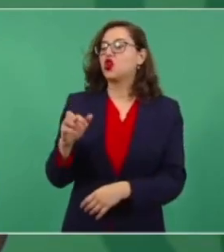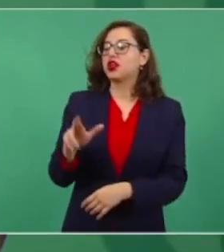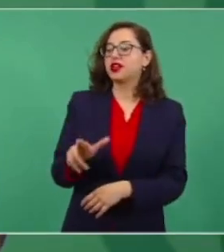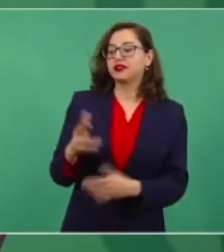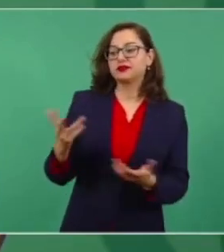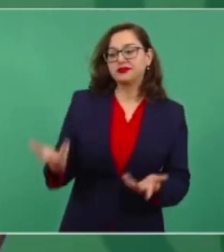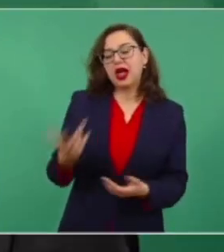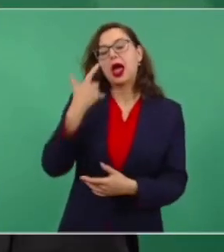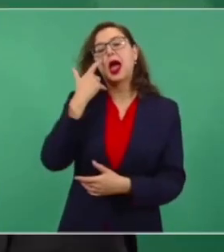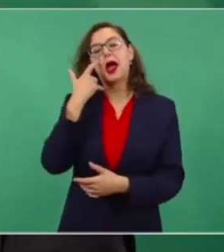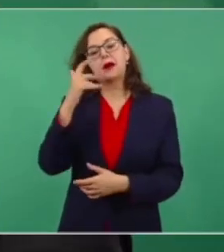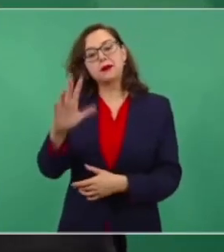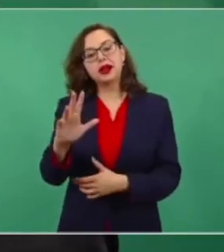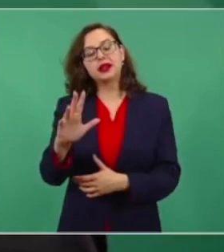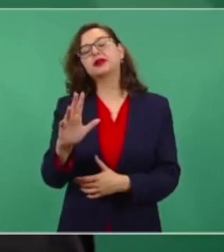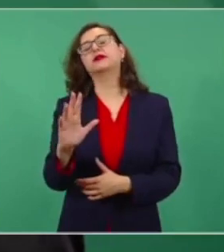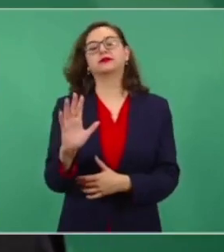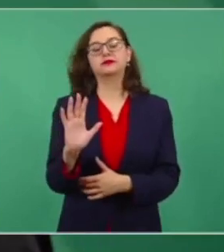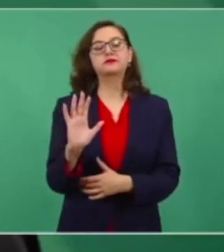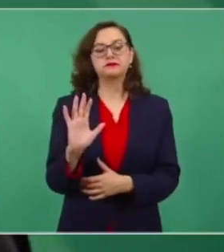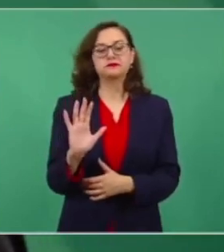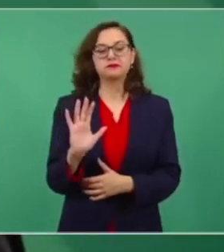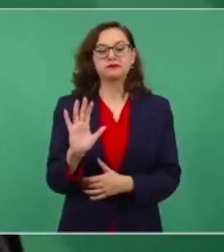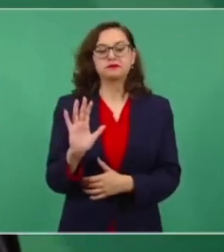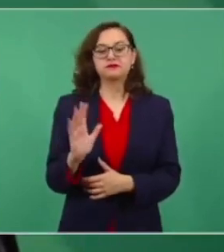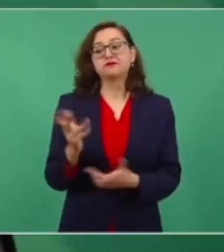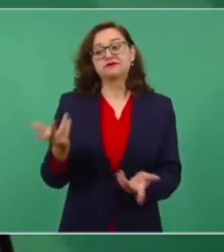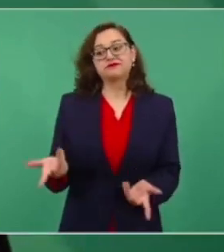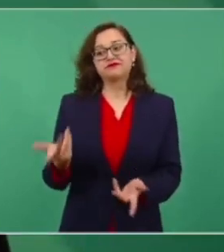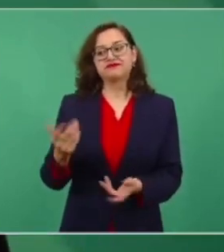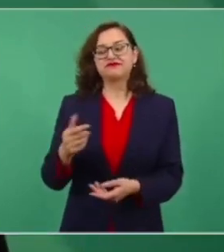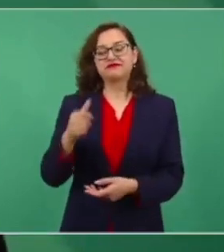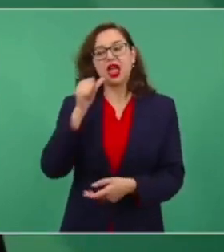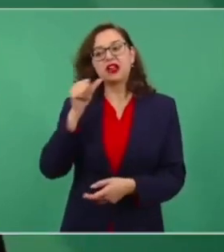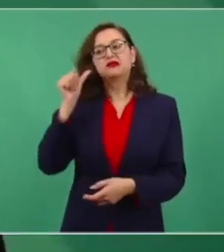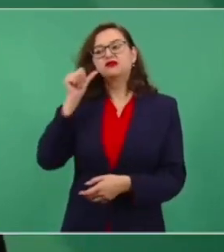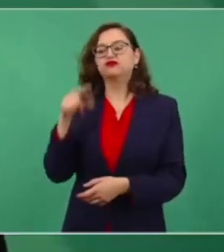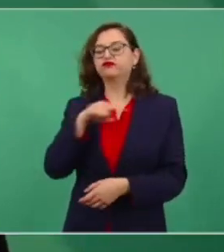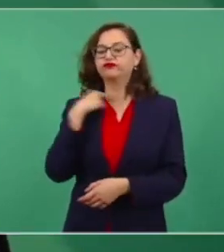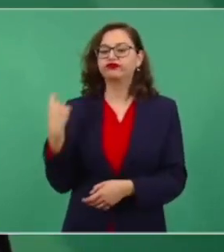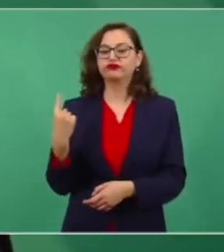todavía, aunque van perdiendo